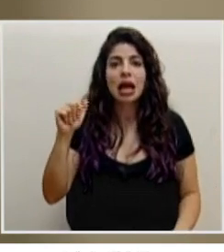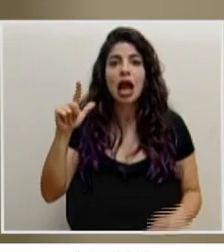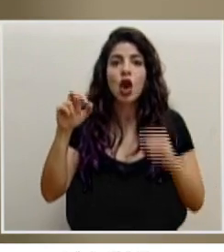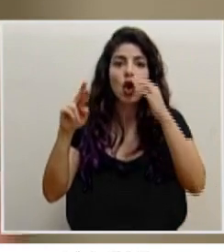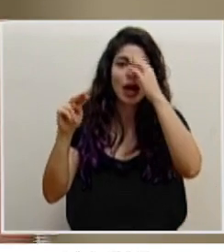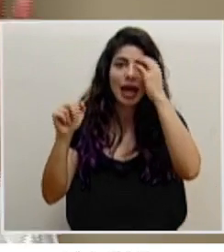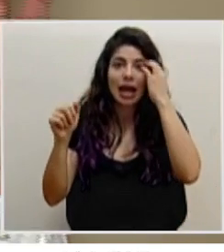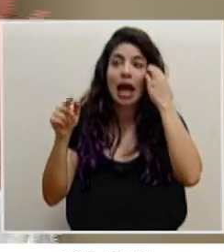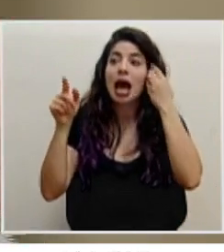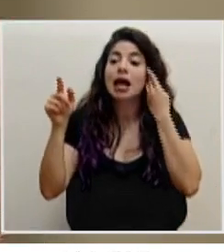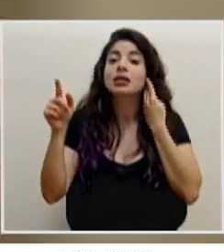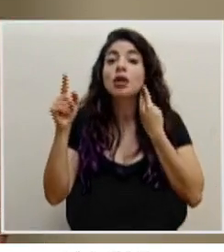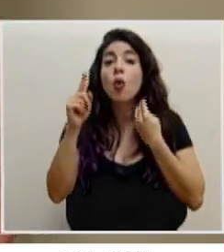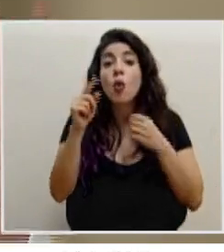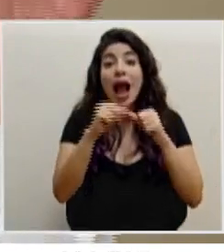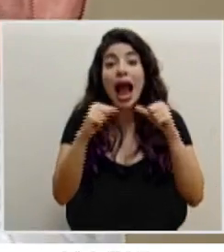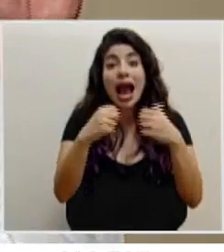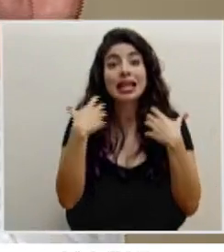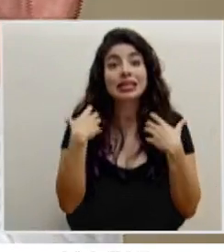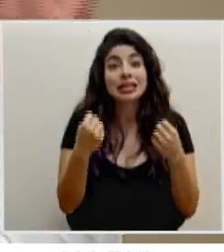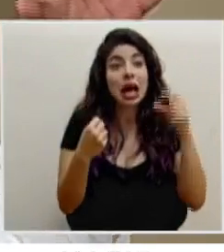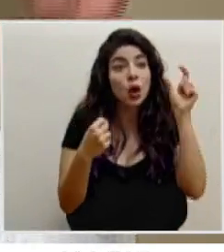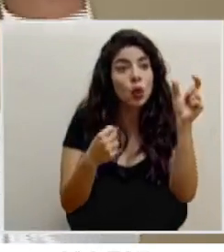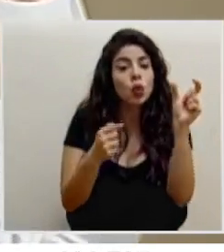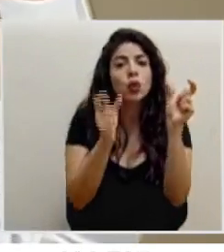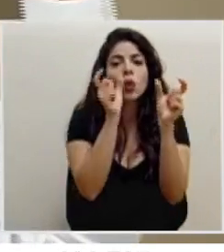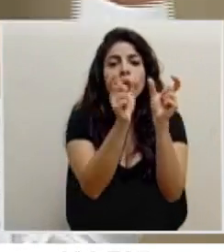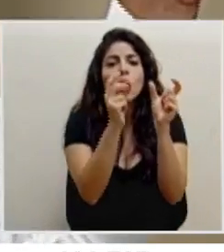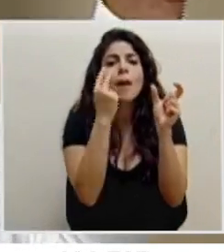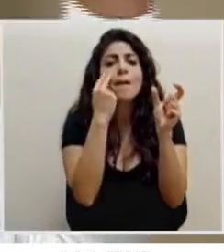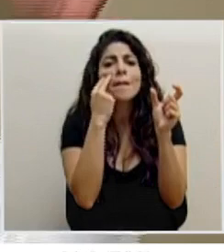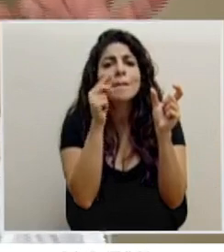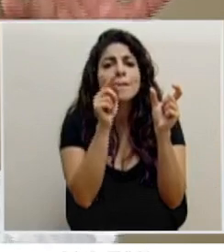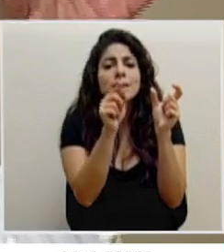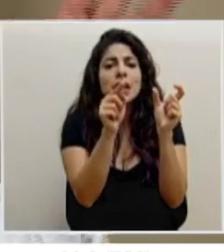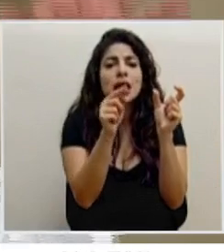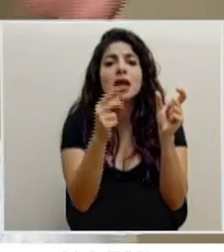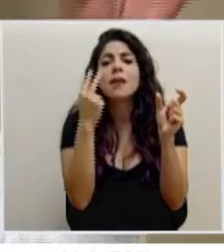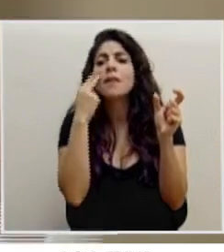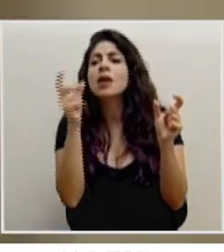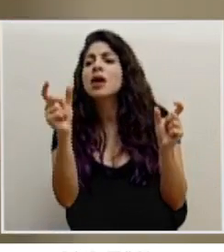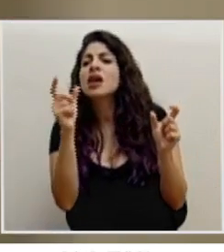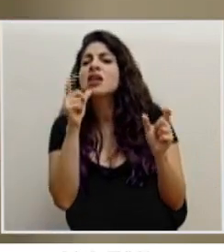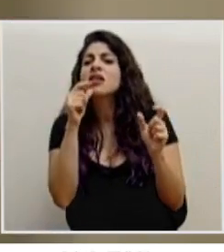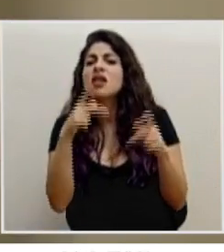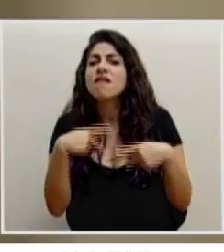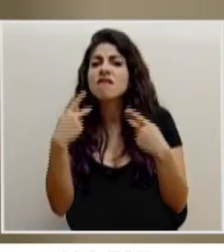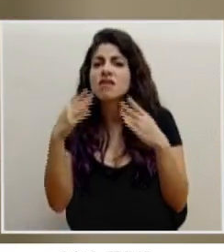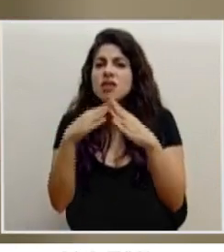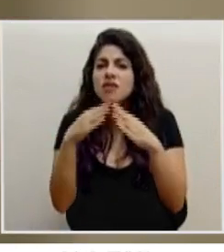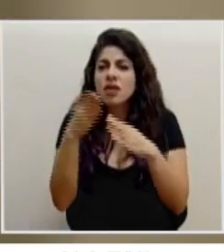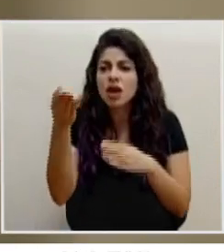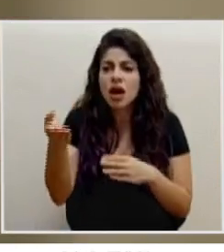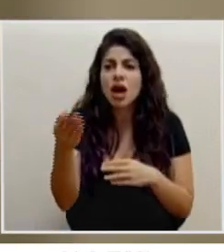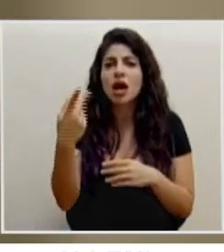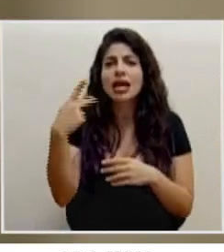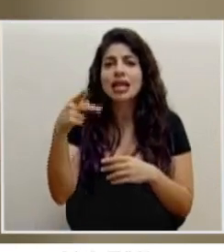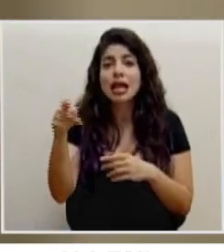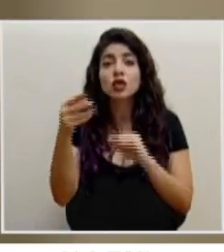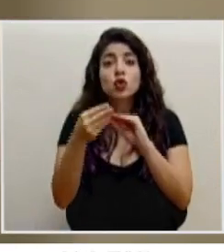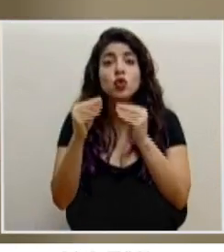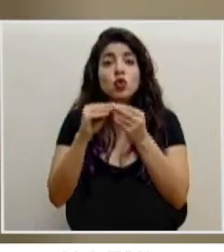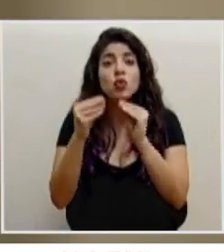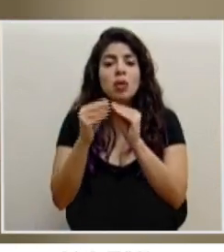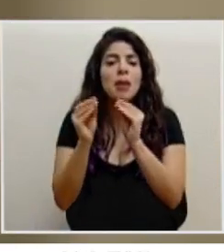Solís. En cada una de estas áreas de salud ustedes van a poder ver las personas que habitan y sus condiciones de riesgo. Obviamente son